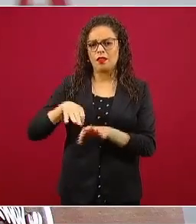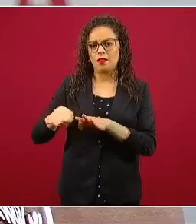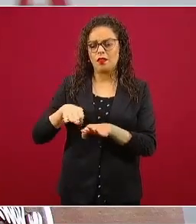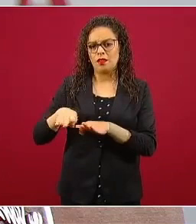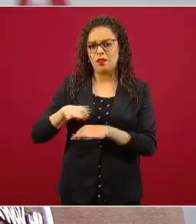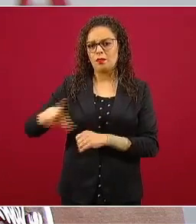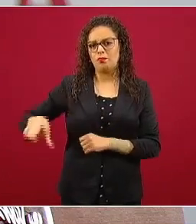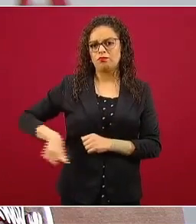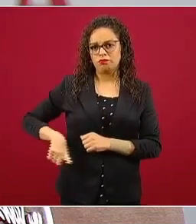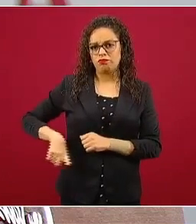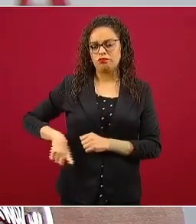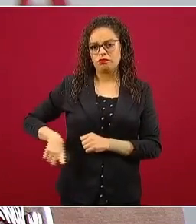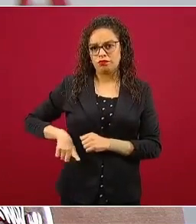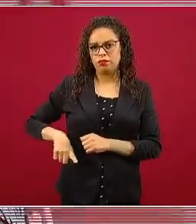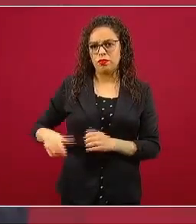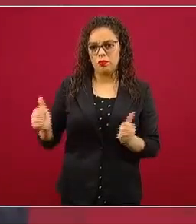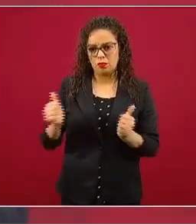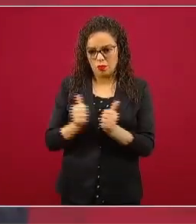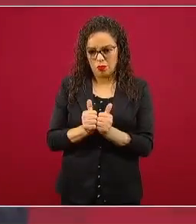de partidos